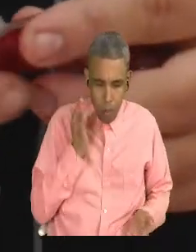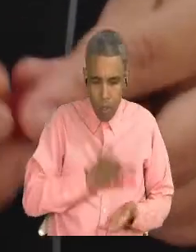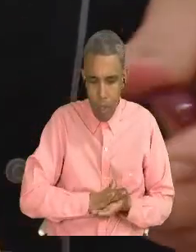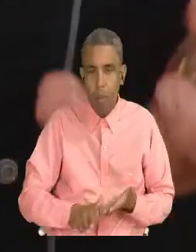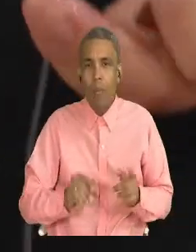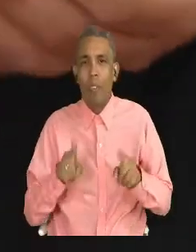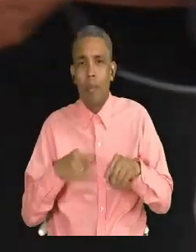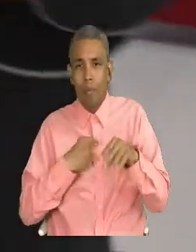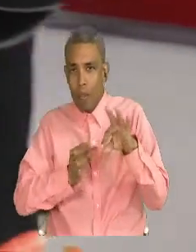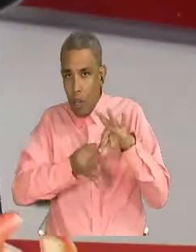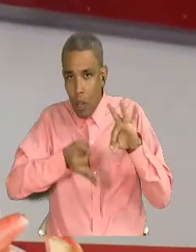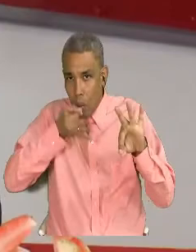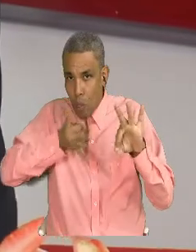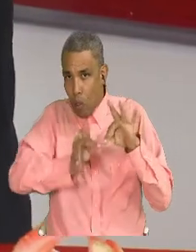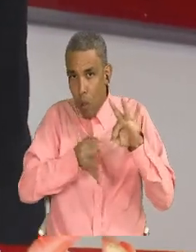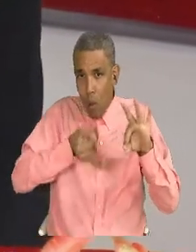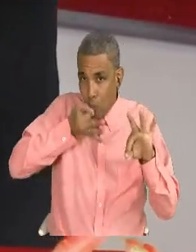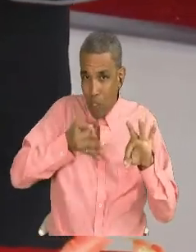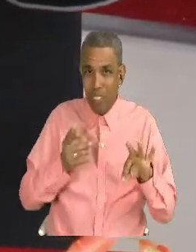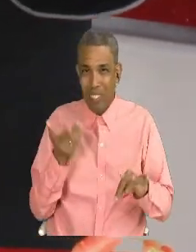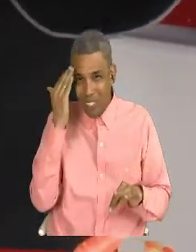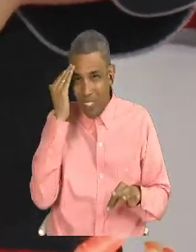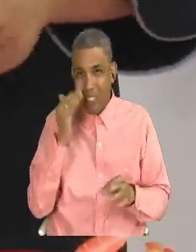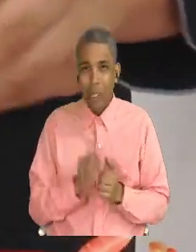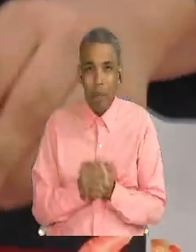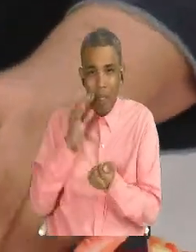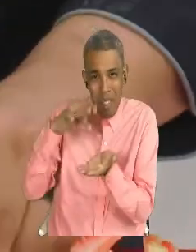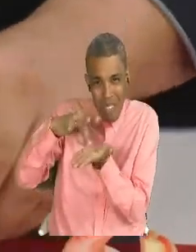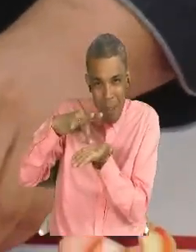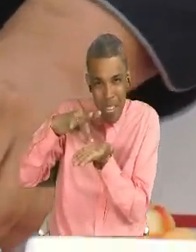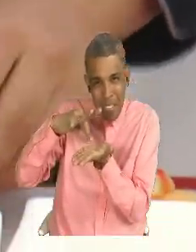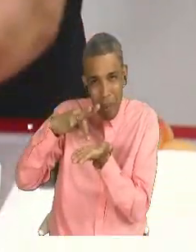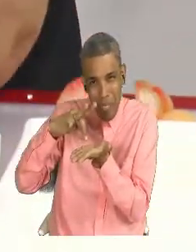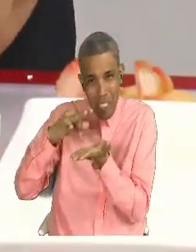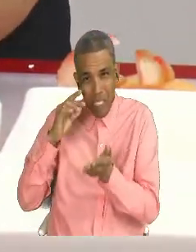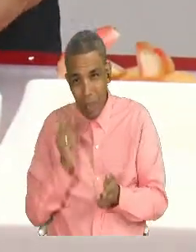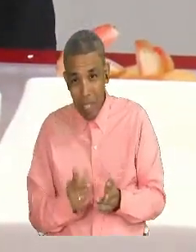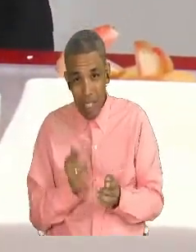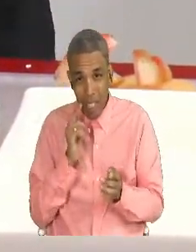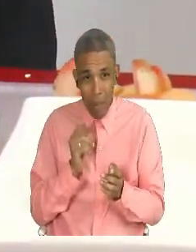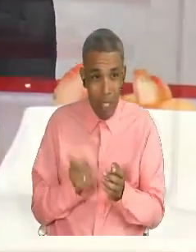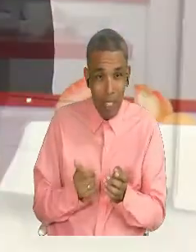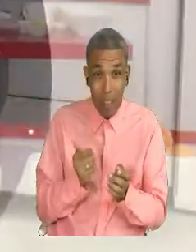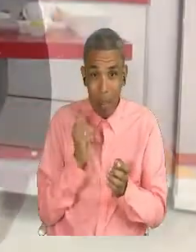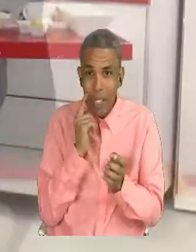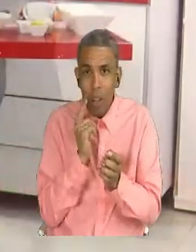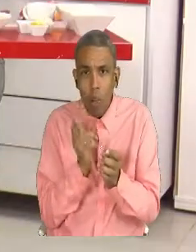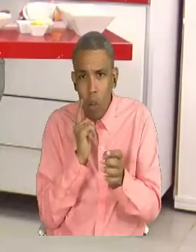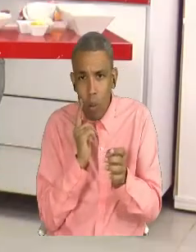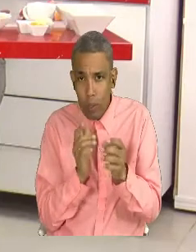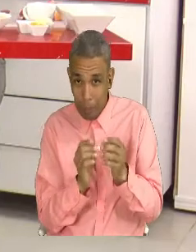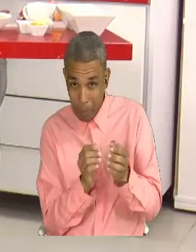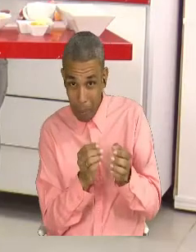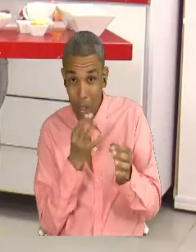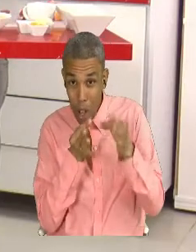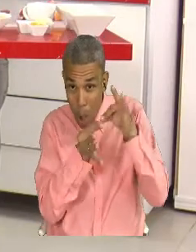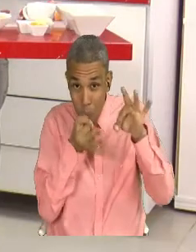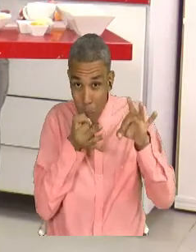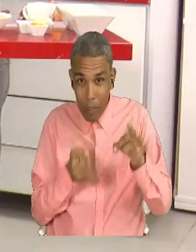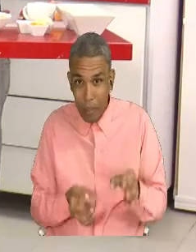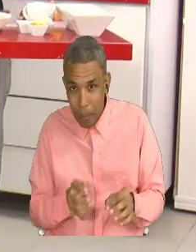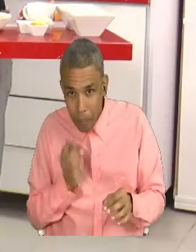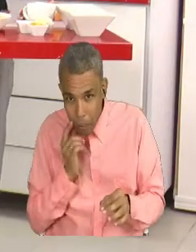lo que hacemos es sacarle las dos semillitas que tienen acá al lado. ¿Para qué? Para que quede también solo la pulpa, solo lo que consumimos. Que